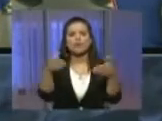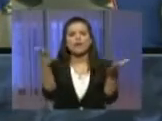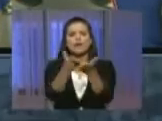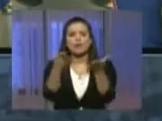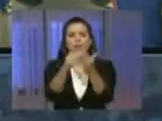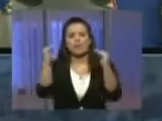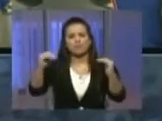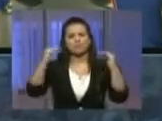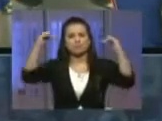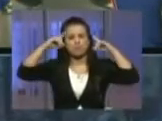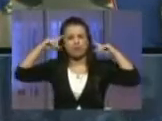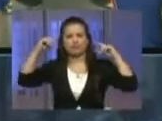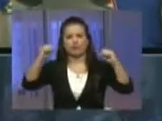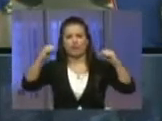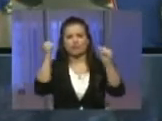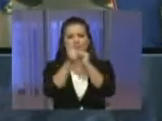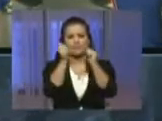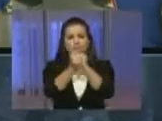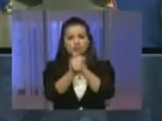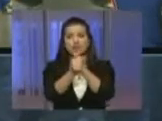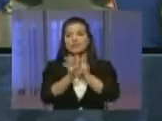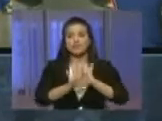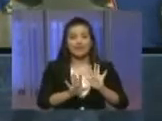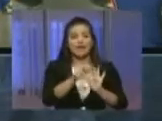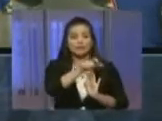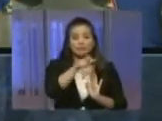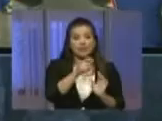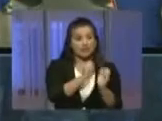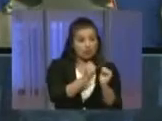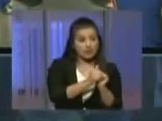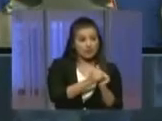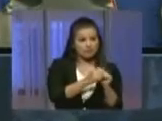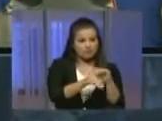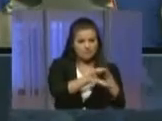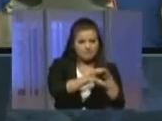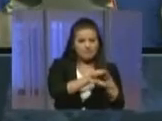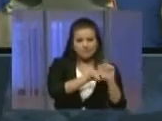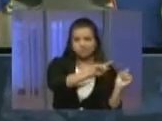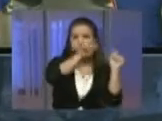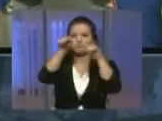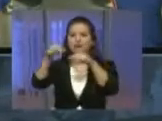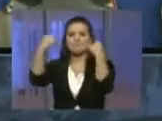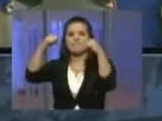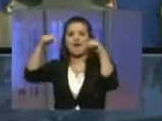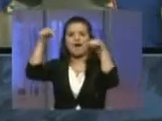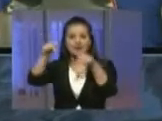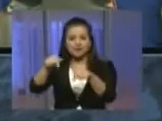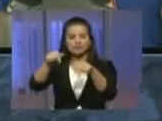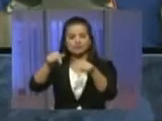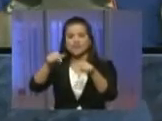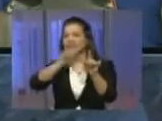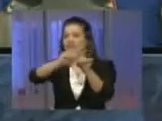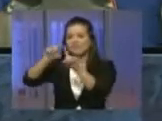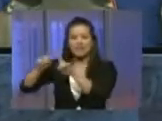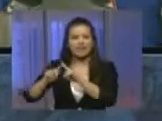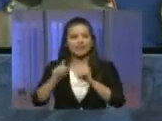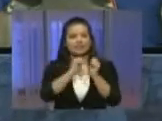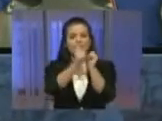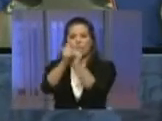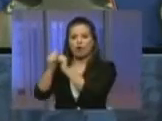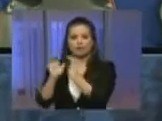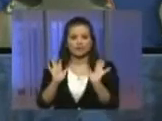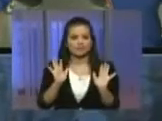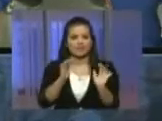y que nuestros atletas tengan una base en Venezuela para el entrenamiento en todas las disciplinas